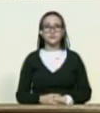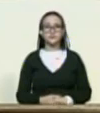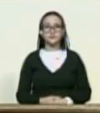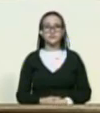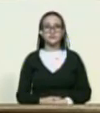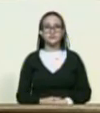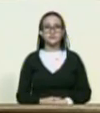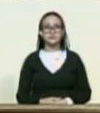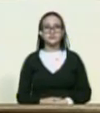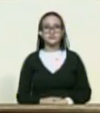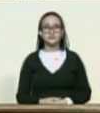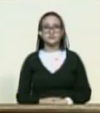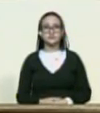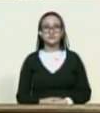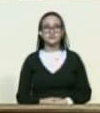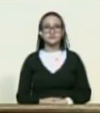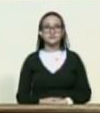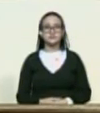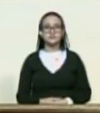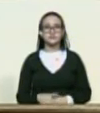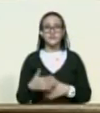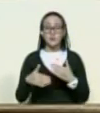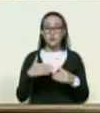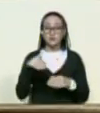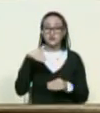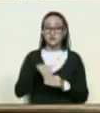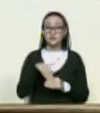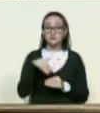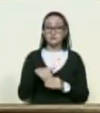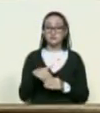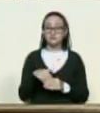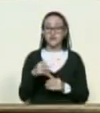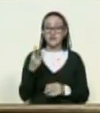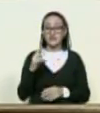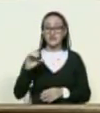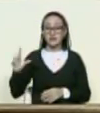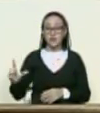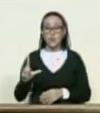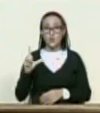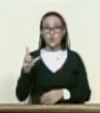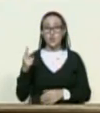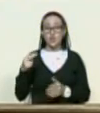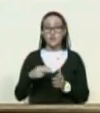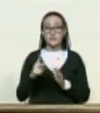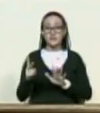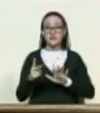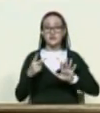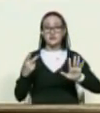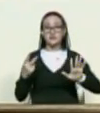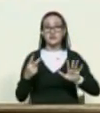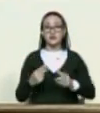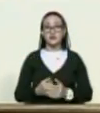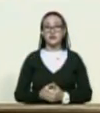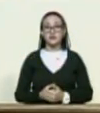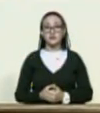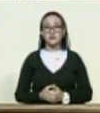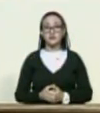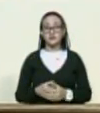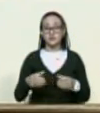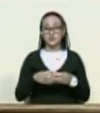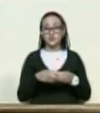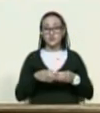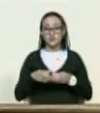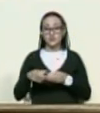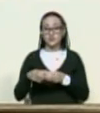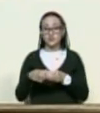Considerando que el proceso electoral celebrado el 30 de julio de 2017 para la conformación de